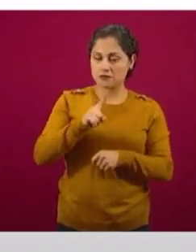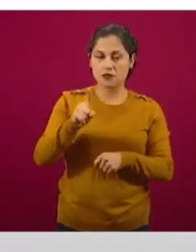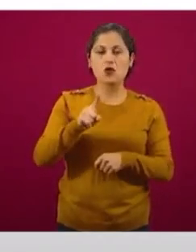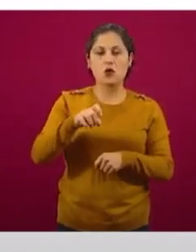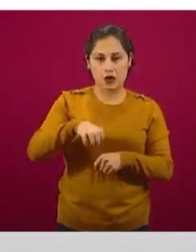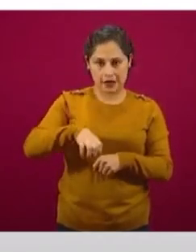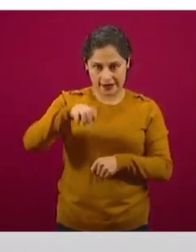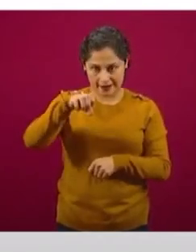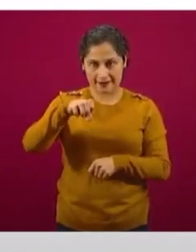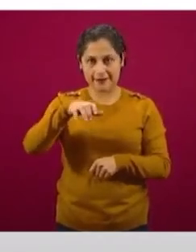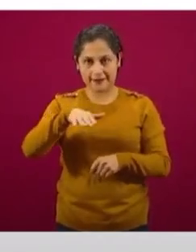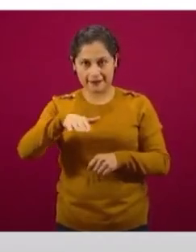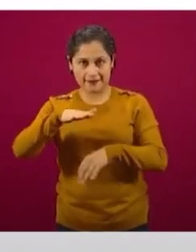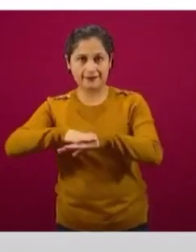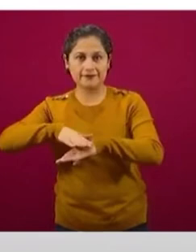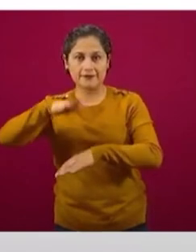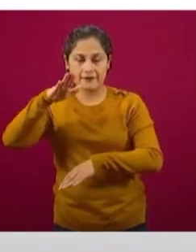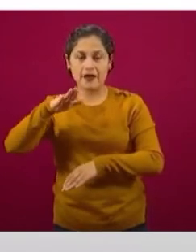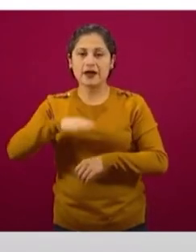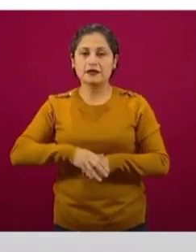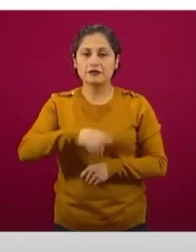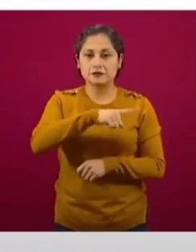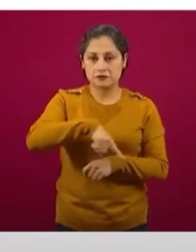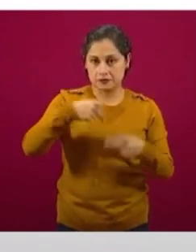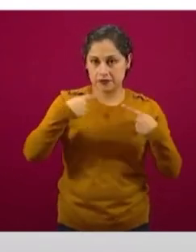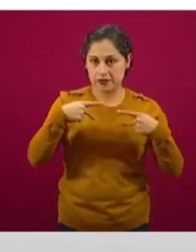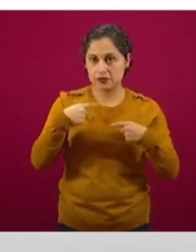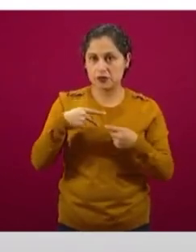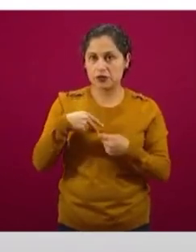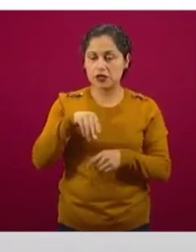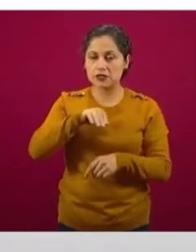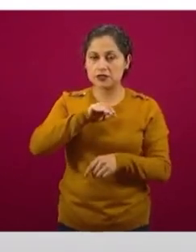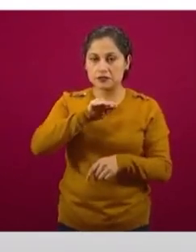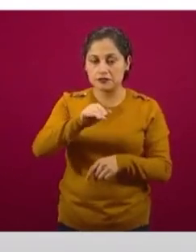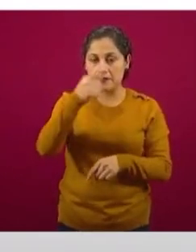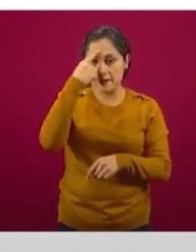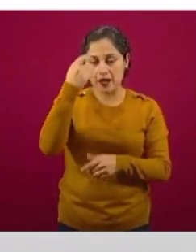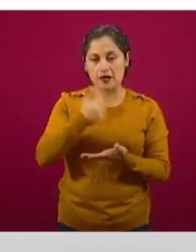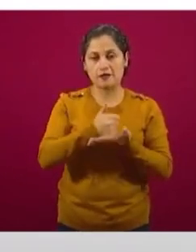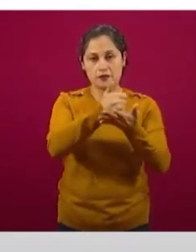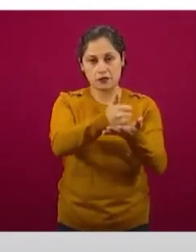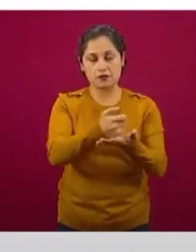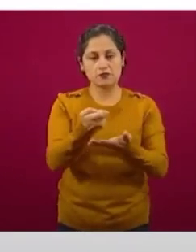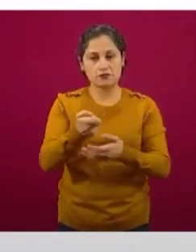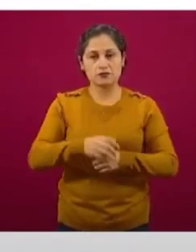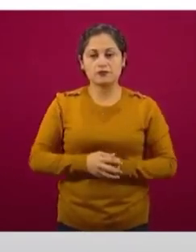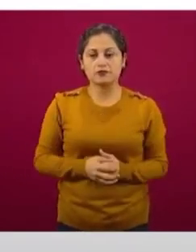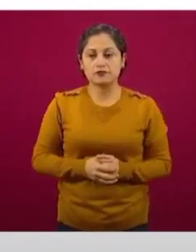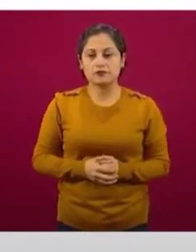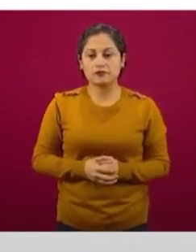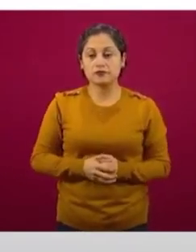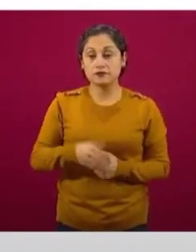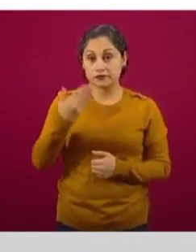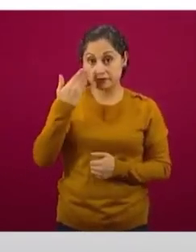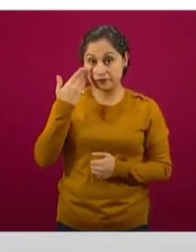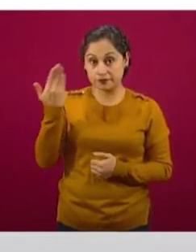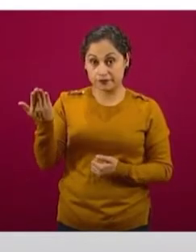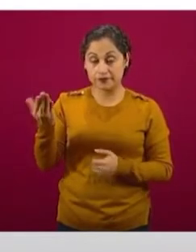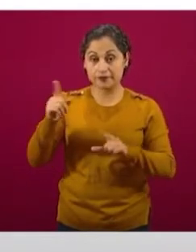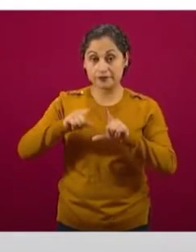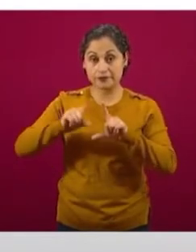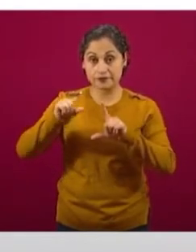madura, los que están haciendo uso de este beneficio. También en la siguiente, si me hacen favor, podemos ver la conformación, cómo están estos